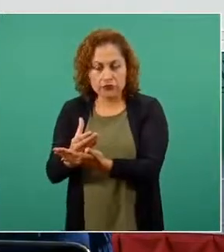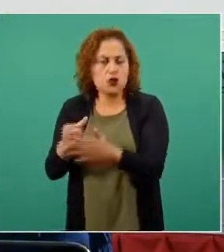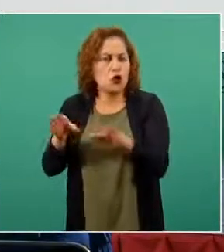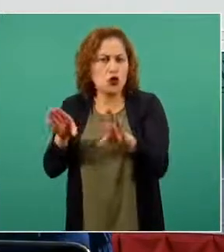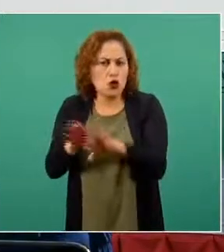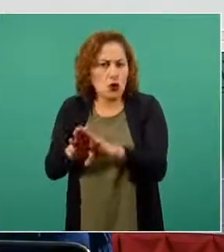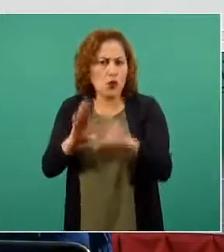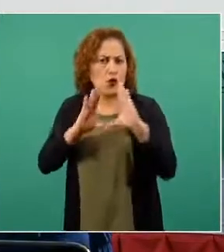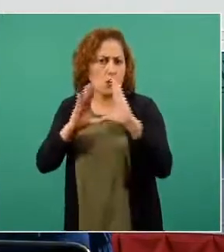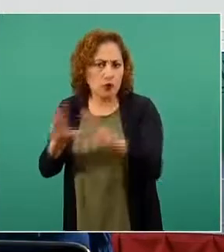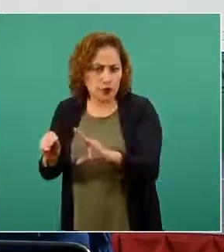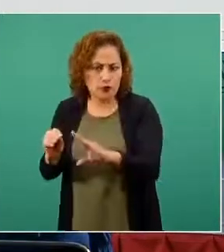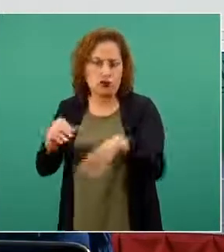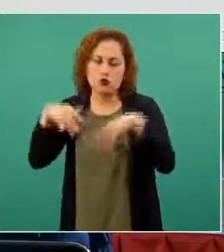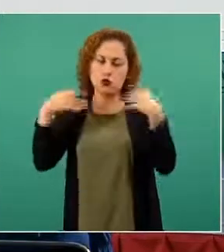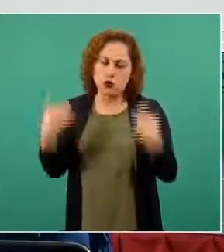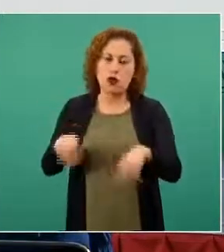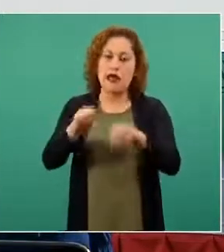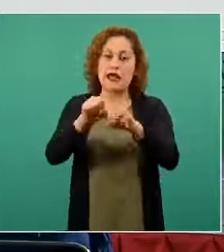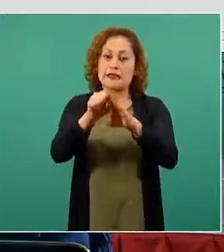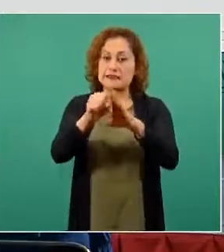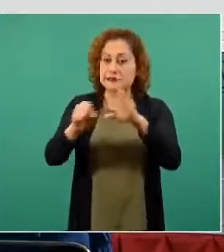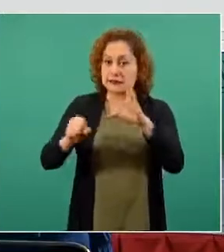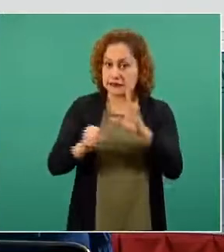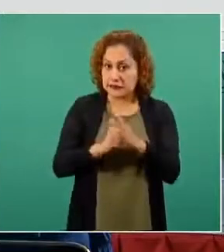gestión. Recuerden ustedes que